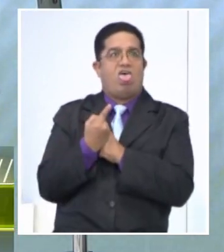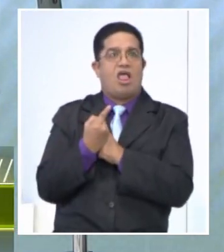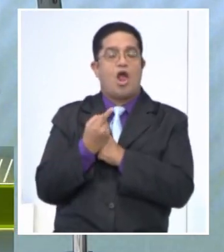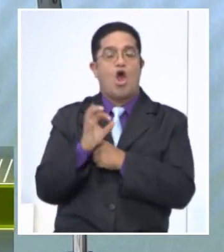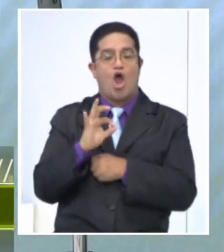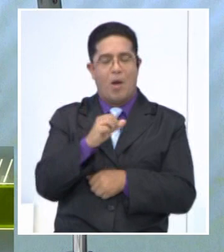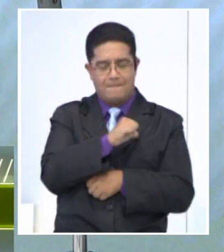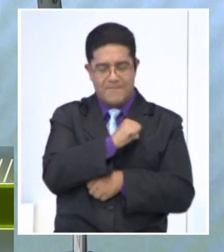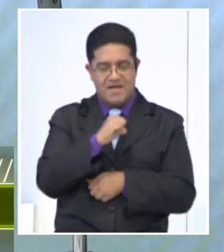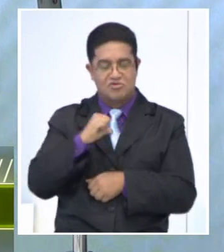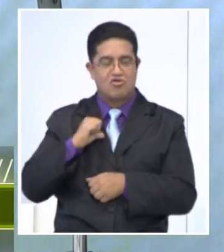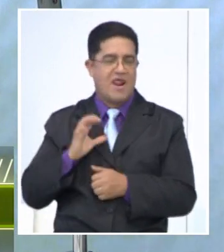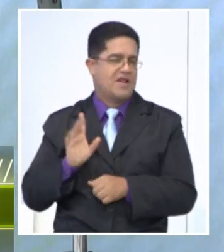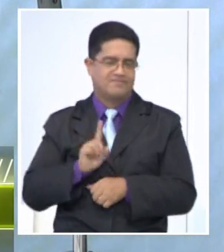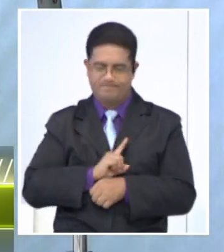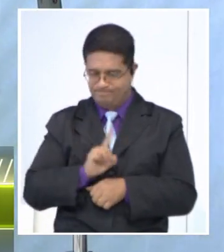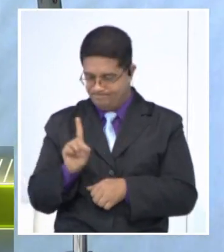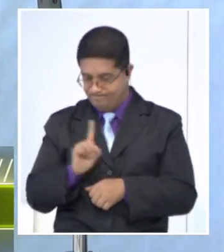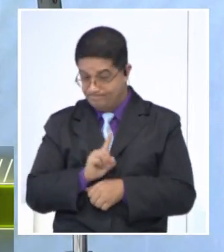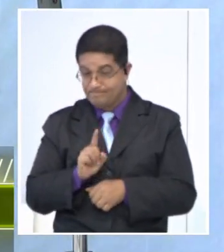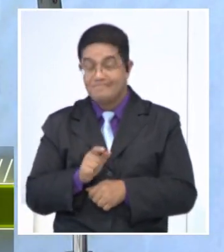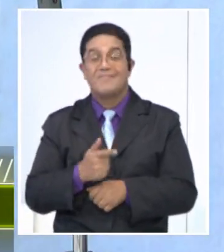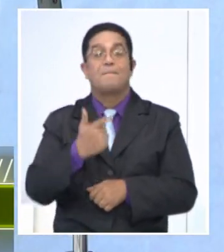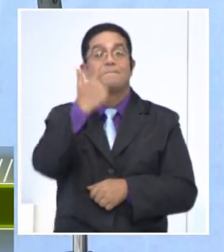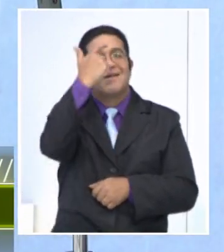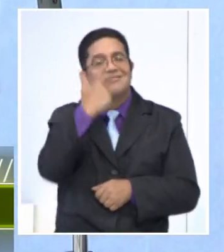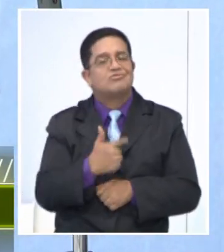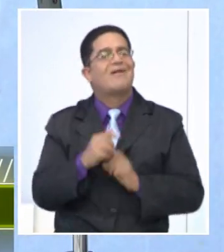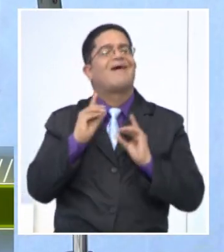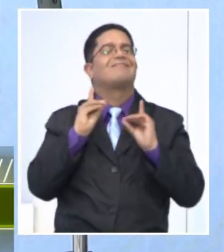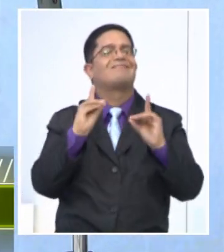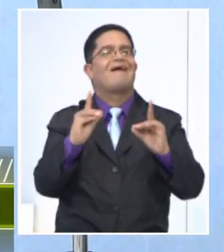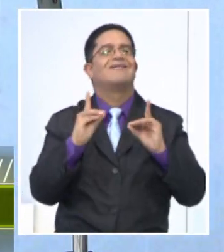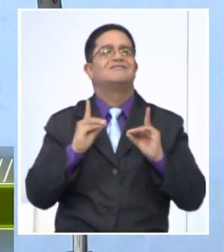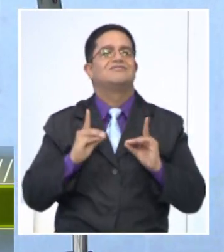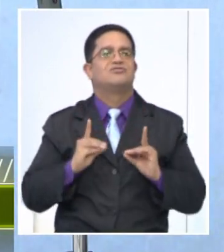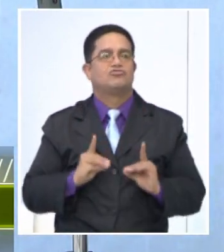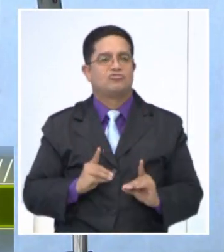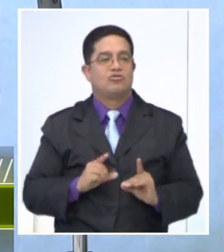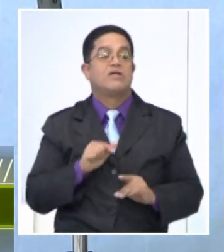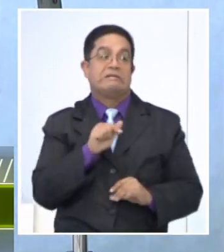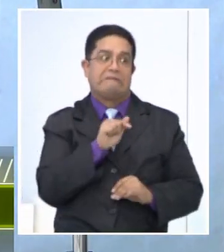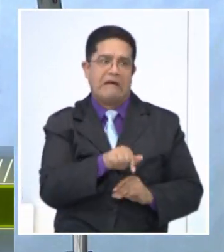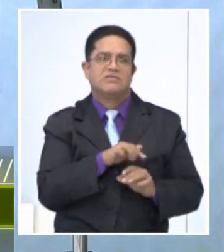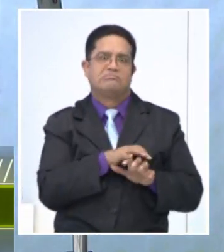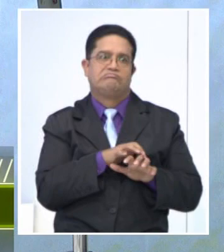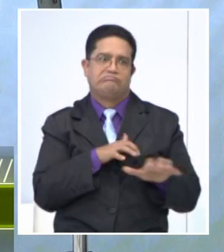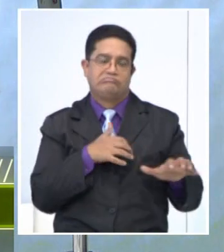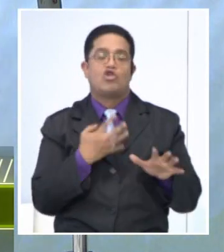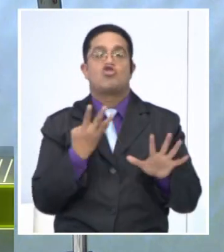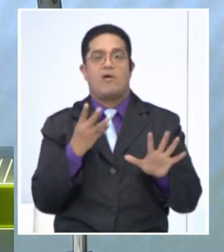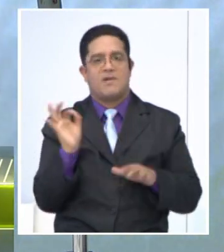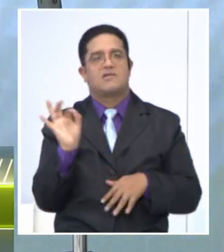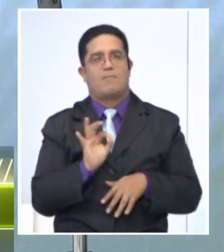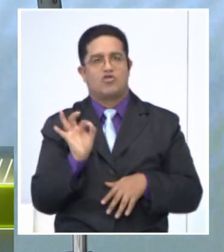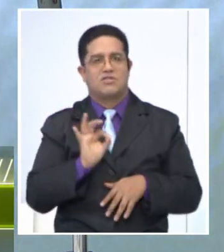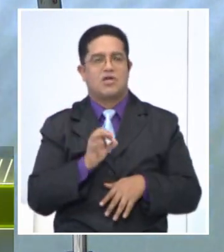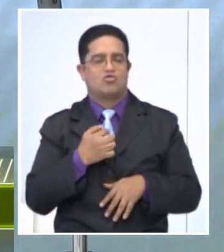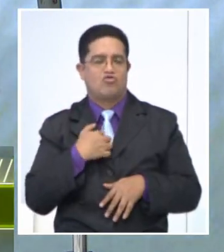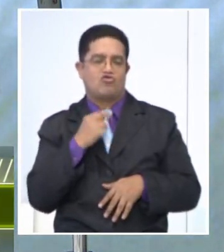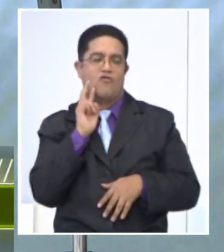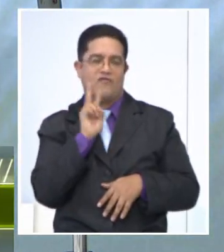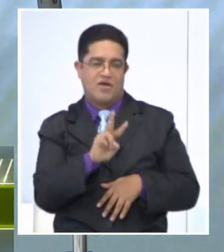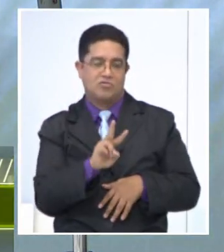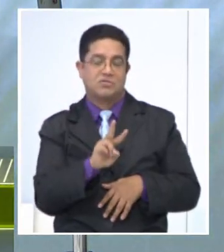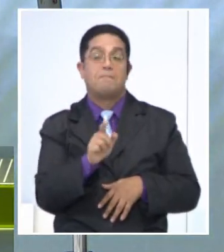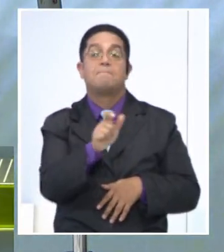personal, ni de la pareja, sino que la persona realmente quiera. Y ese es el 90% de los casos que yo veo, por lo menos, y son personas que tú